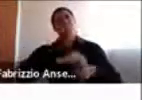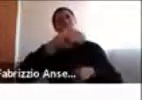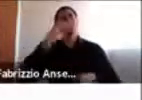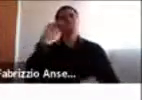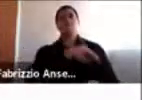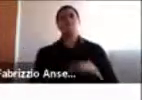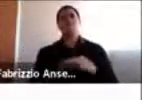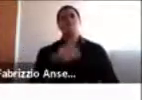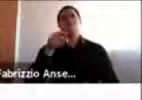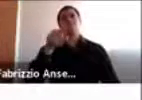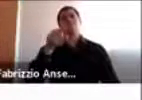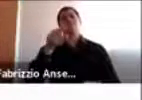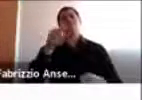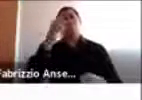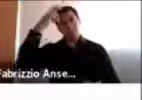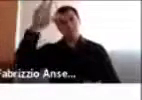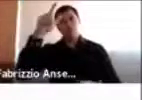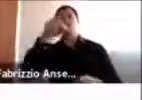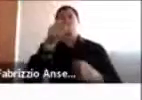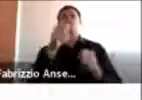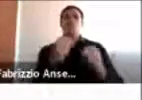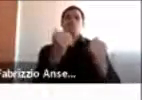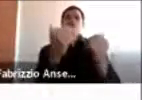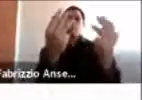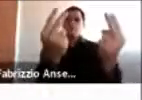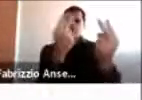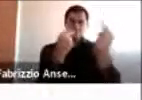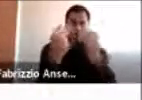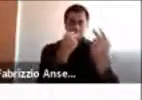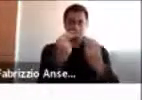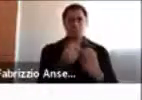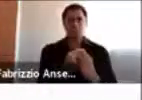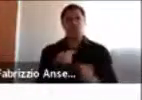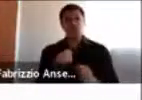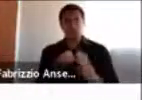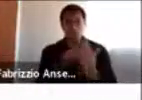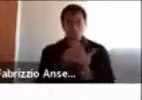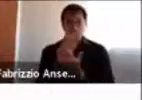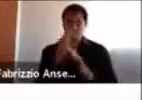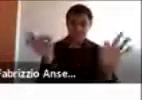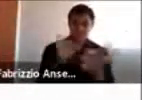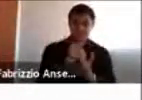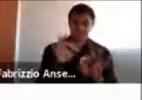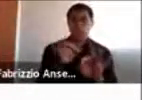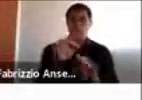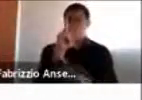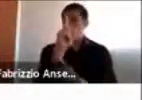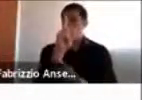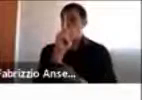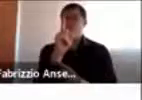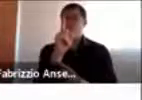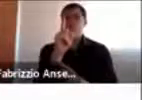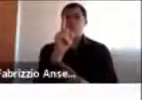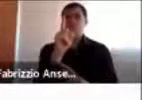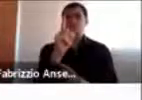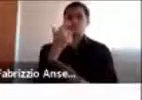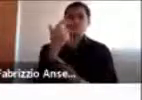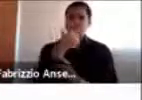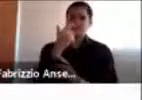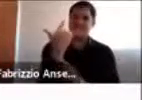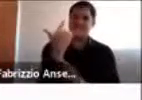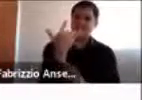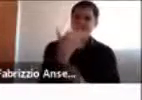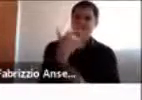partir esto con esta anécdota que me sucedió por ahí más o menos de los años 90. No sé, algunos de ustedes recordarán